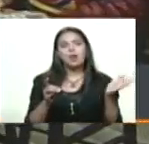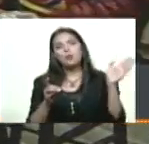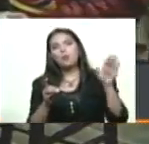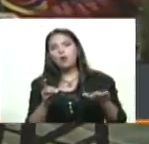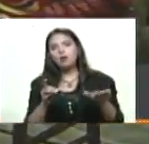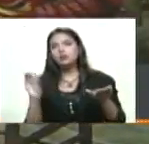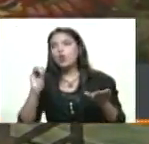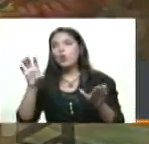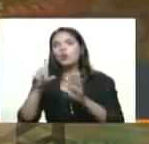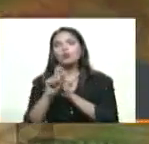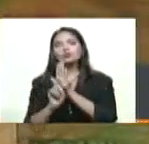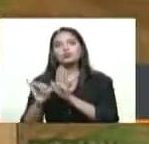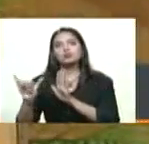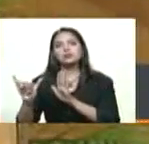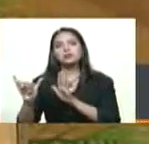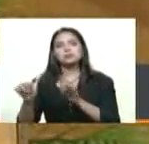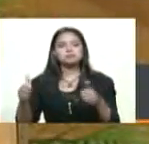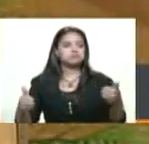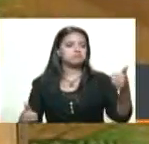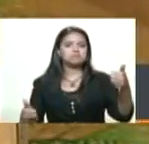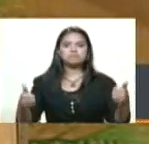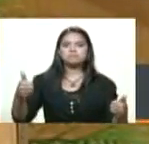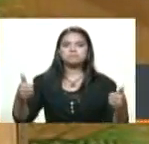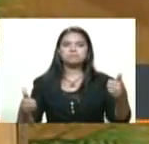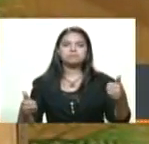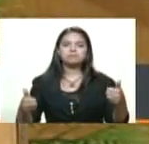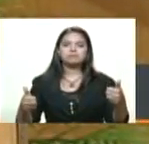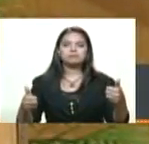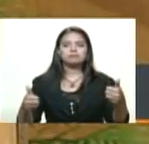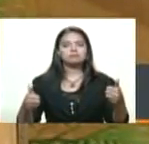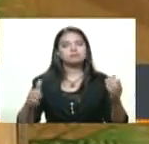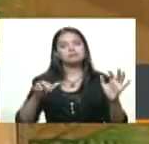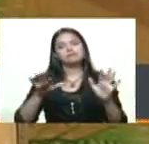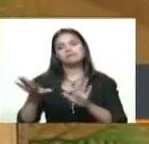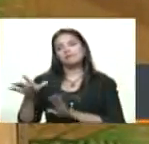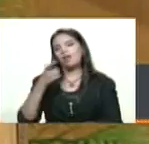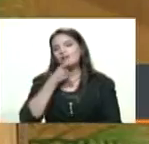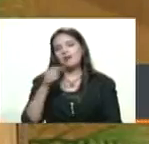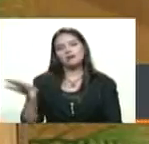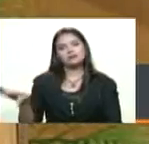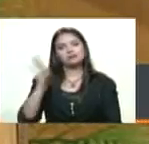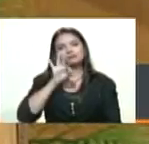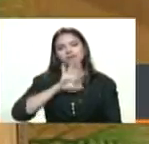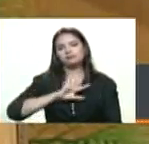la Constituyente y la elección es muy